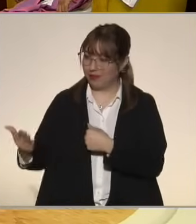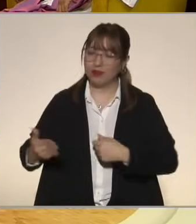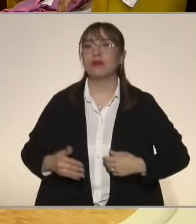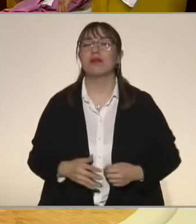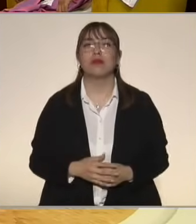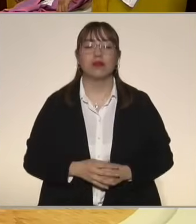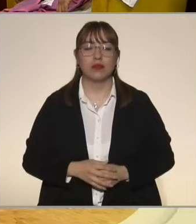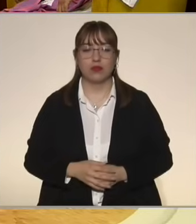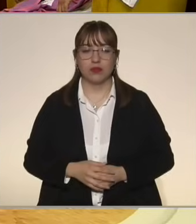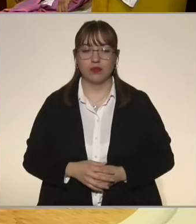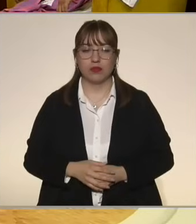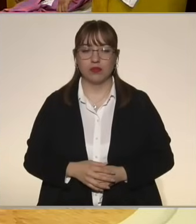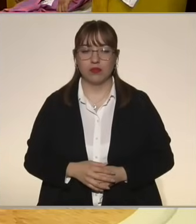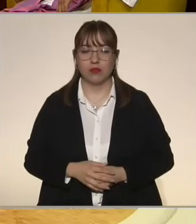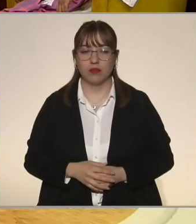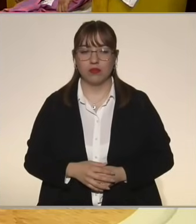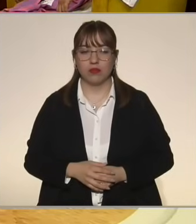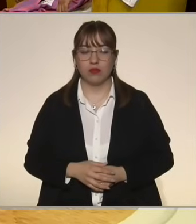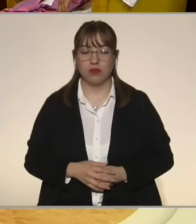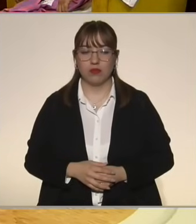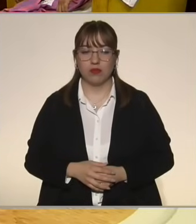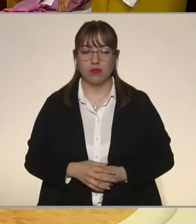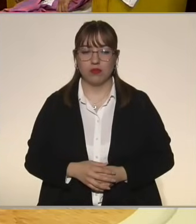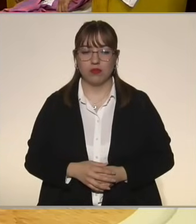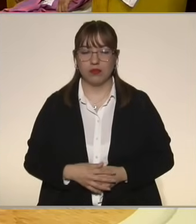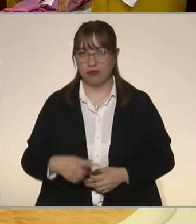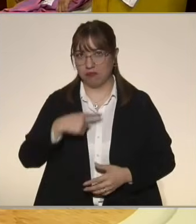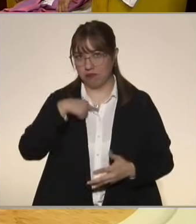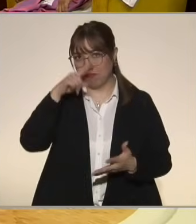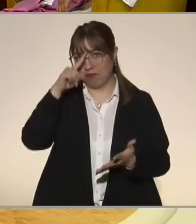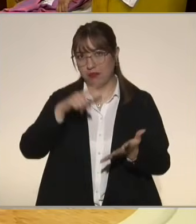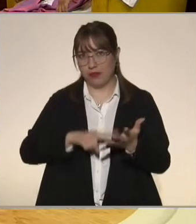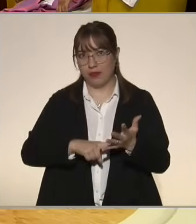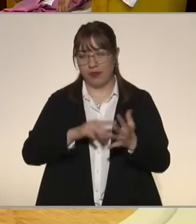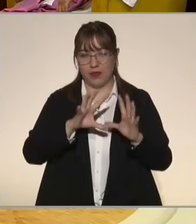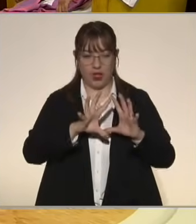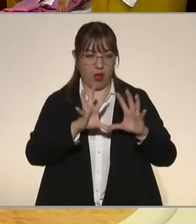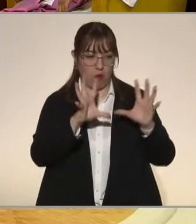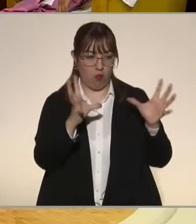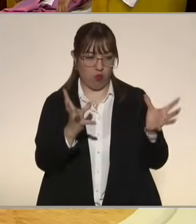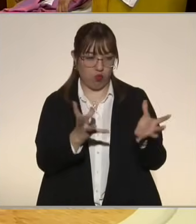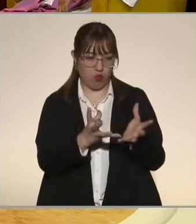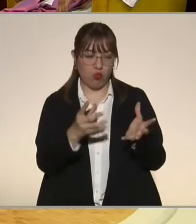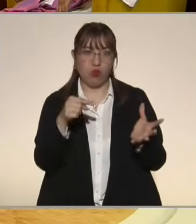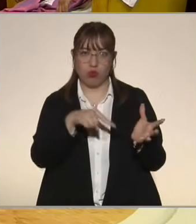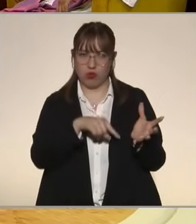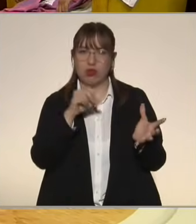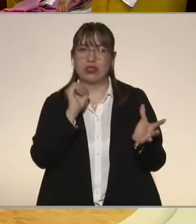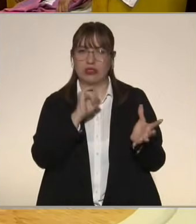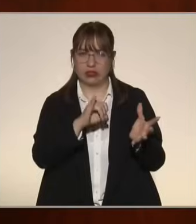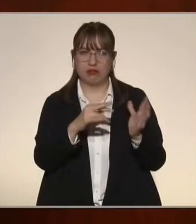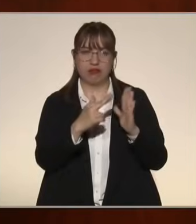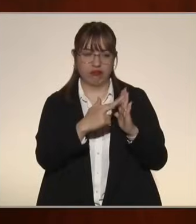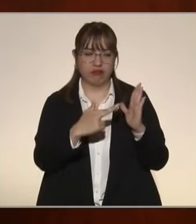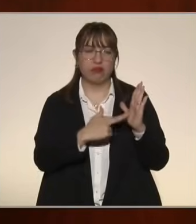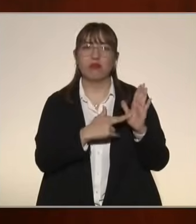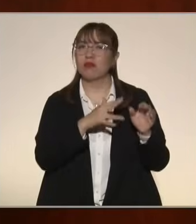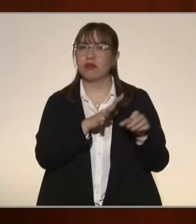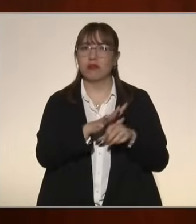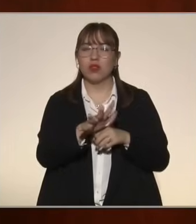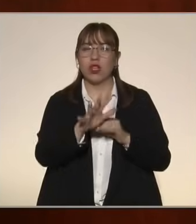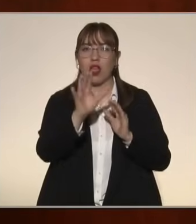Sí, yo creo que, bueno, habría que ver porque la mayor parte del mundo nos regimos por el calendario gregoriano, pero por